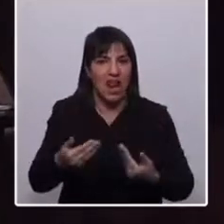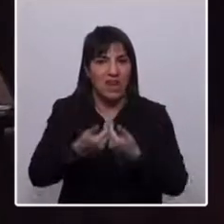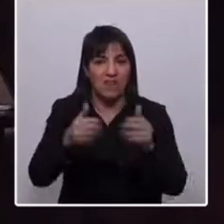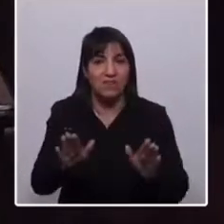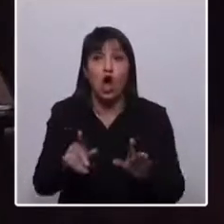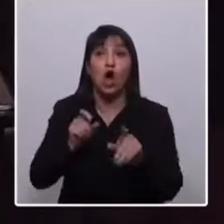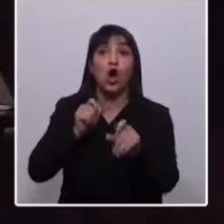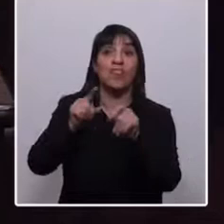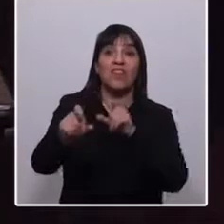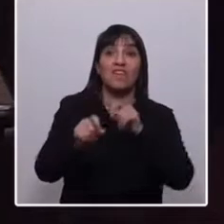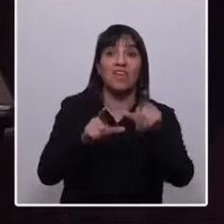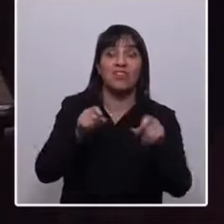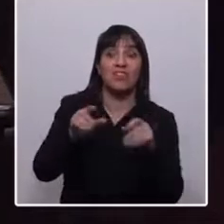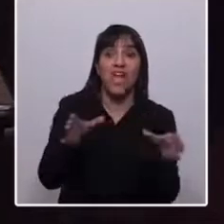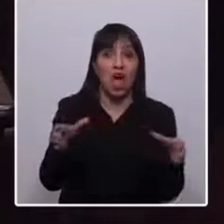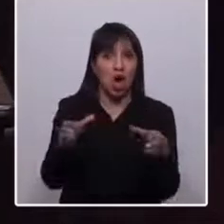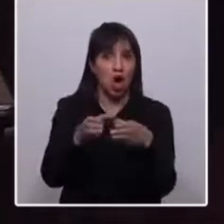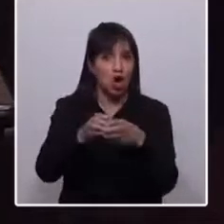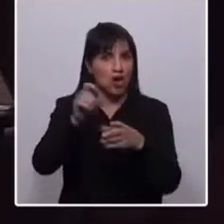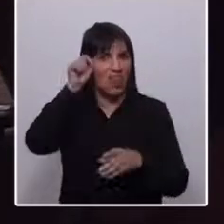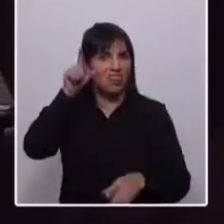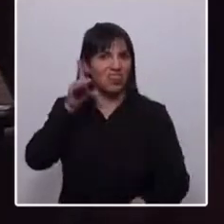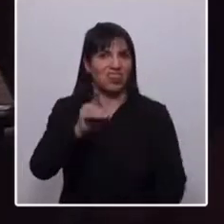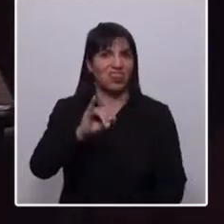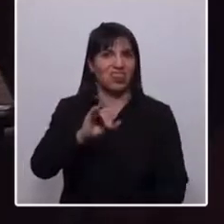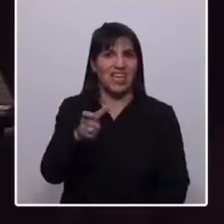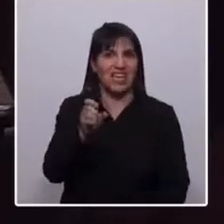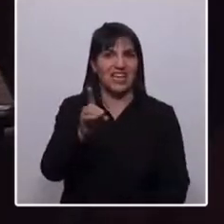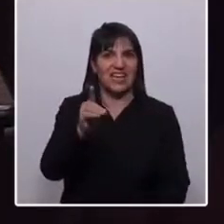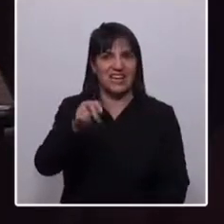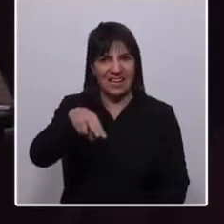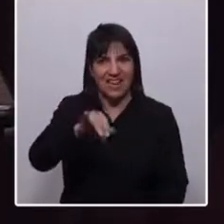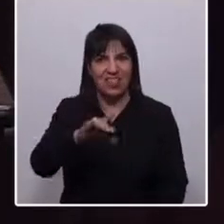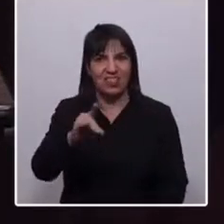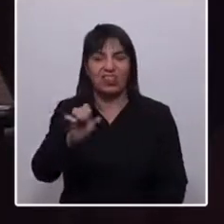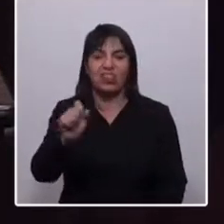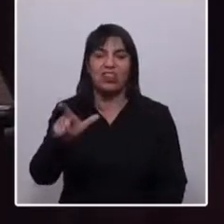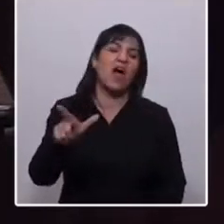en la colonia Dignidad un amigo de Paul Schäfer, que luego fue ministro de Justicia.